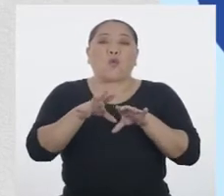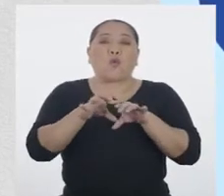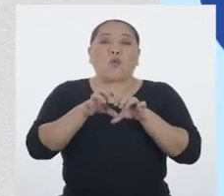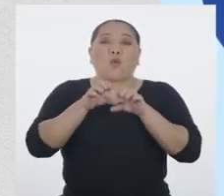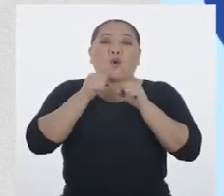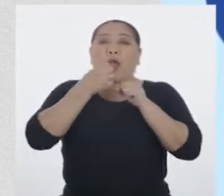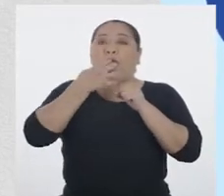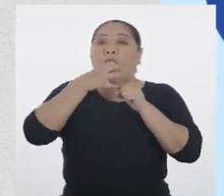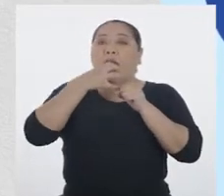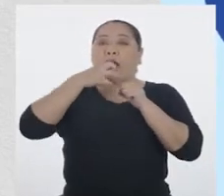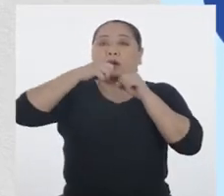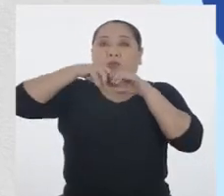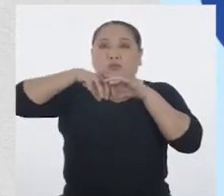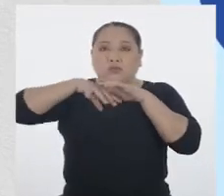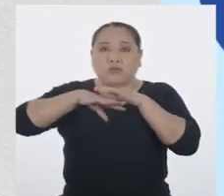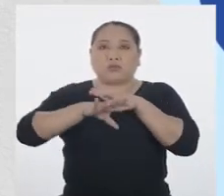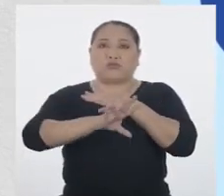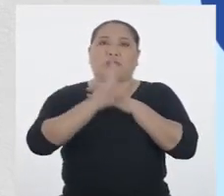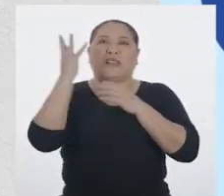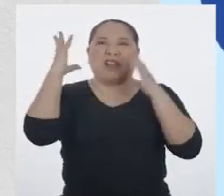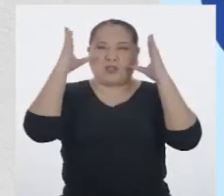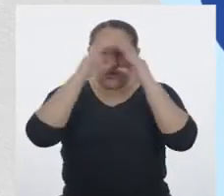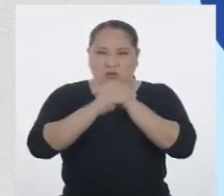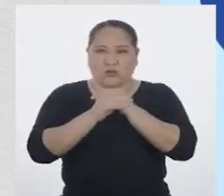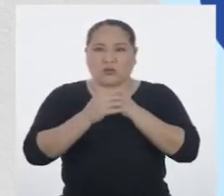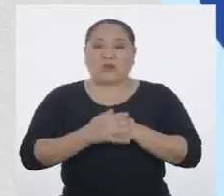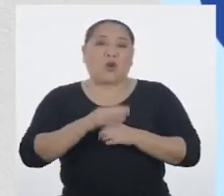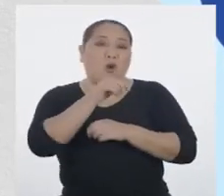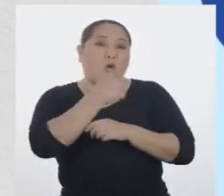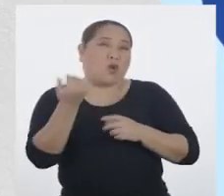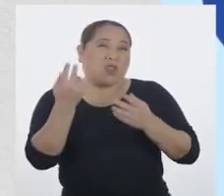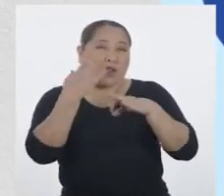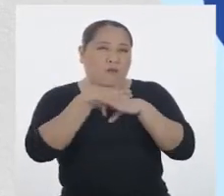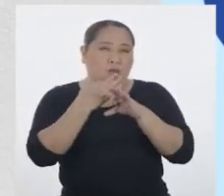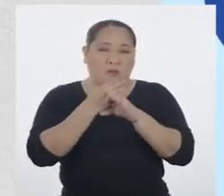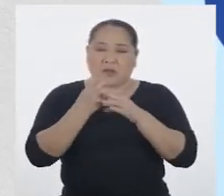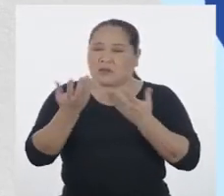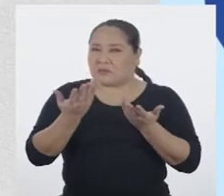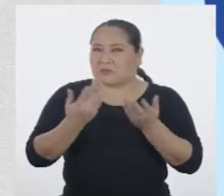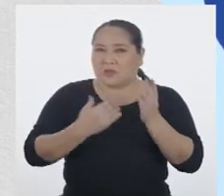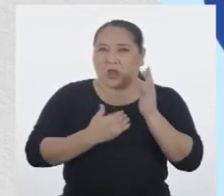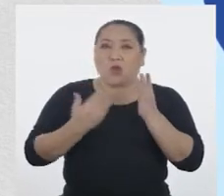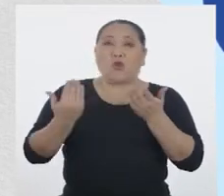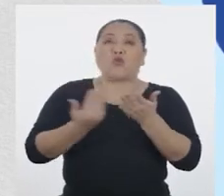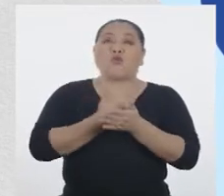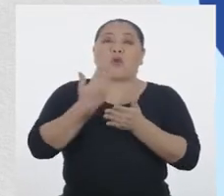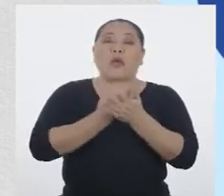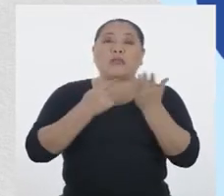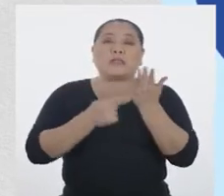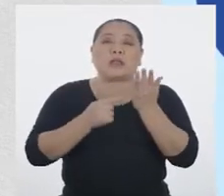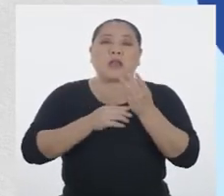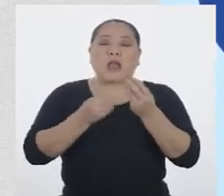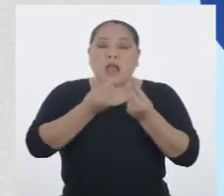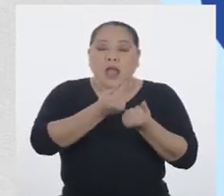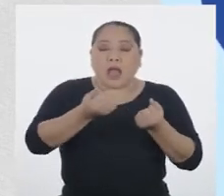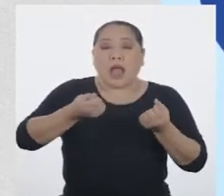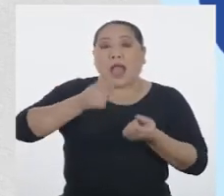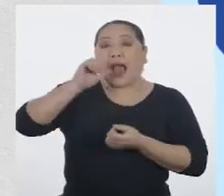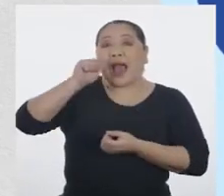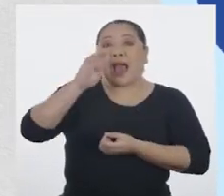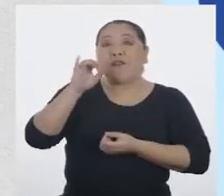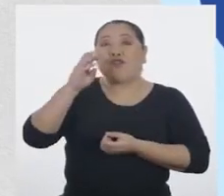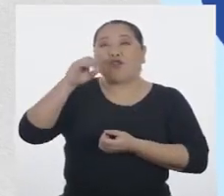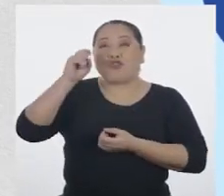absorbe calor durante el día y lo libera por las noches. Otras técnicas más sofisticadas incluyen la aplicación de abonos